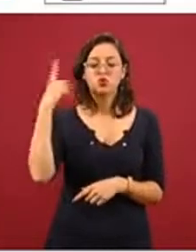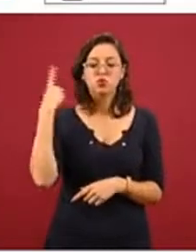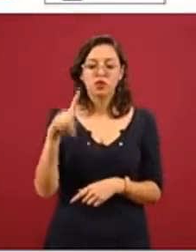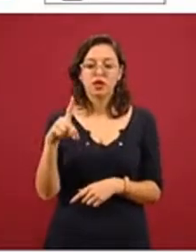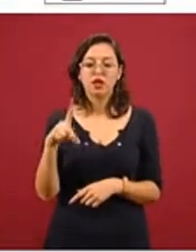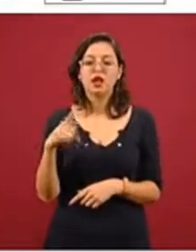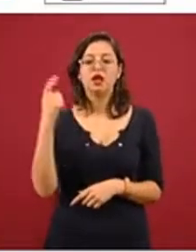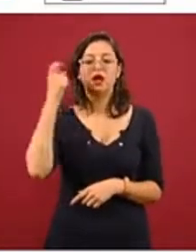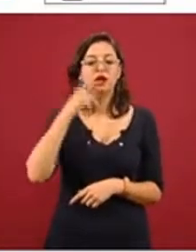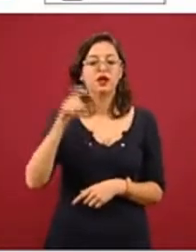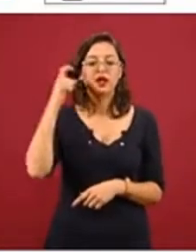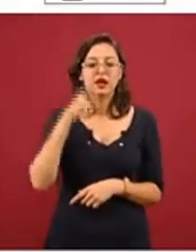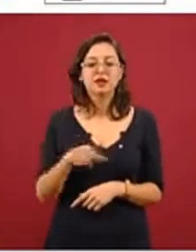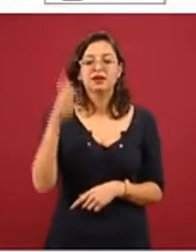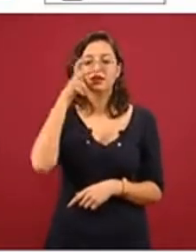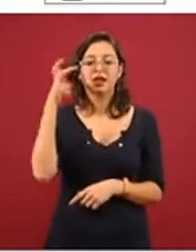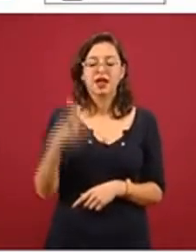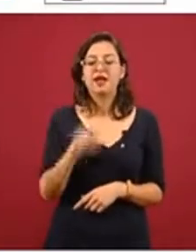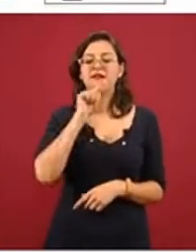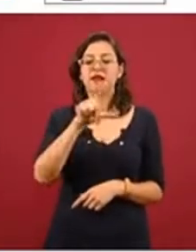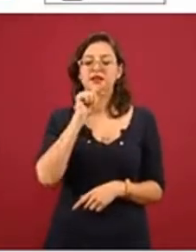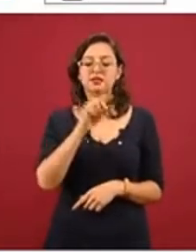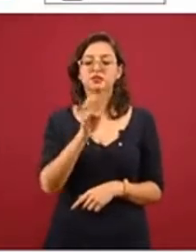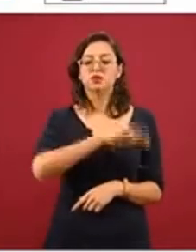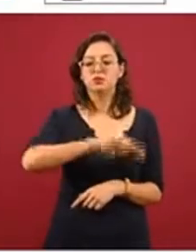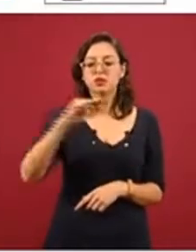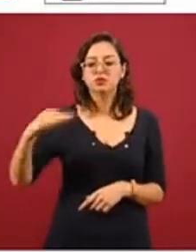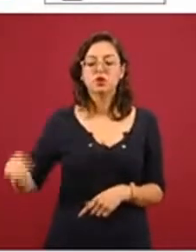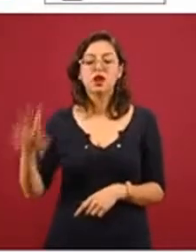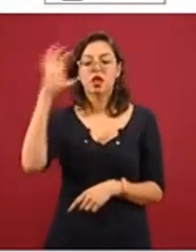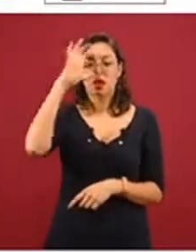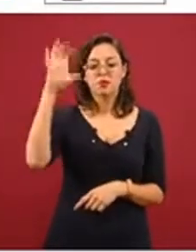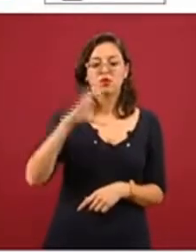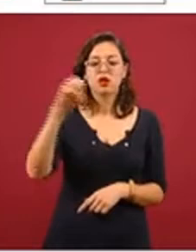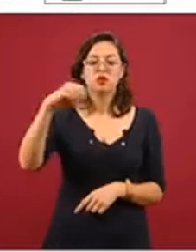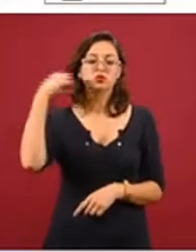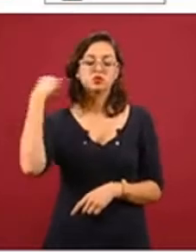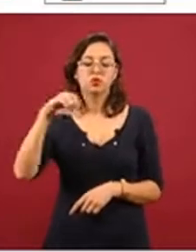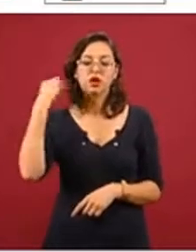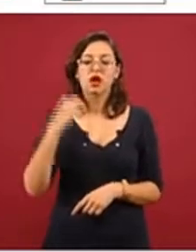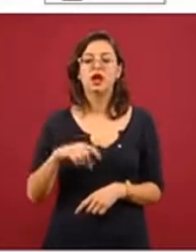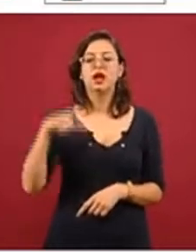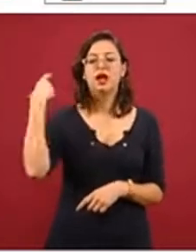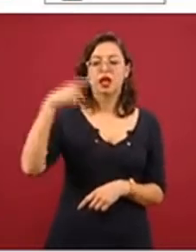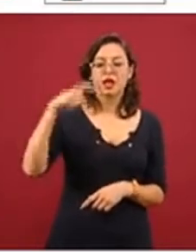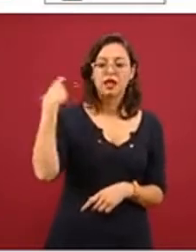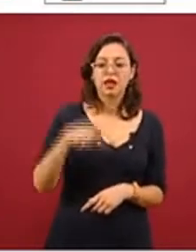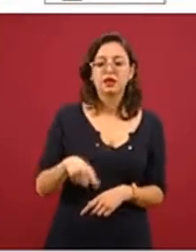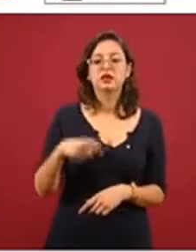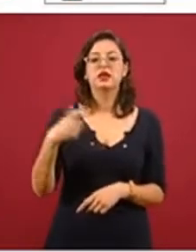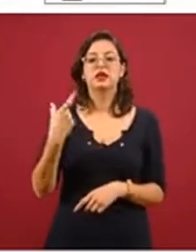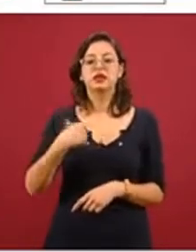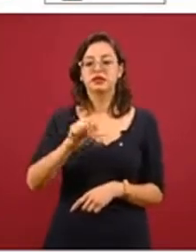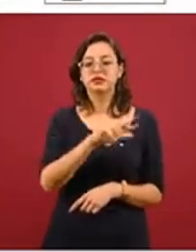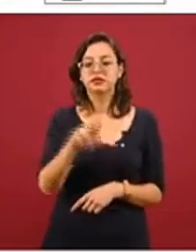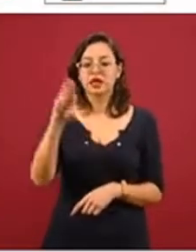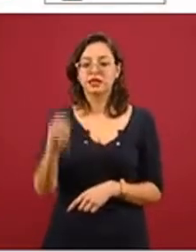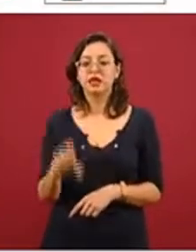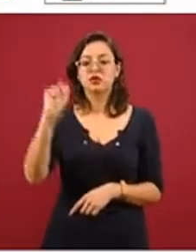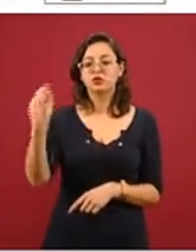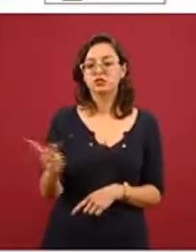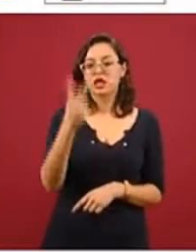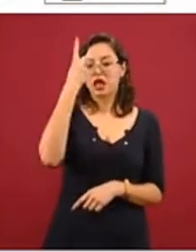Durango, Guerrero, Hidalgo, Jalisco, Michoacán, Morelos, Oaxaca, Querétaro, Quintana Roo, San Luis